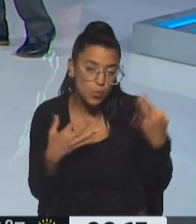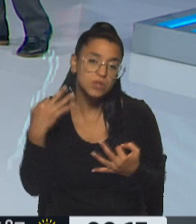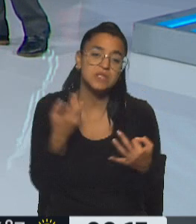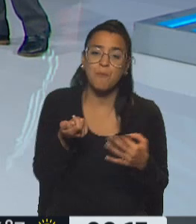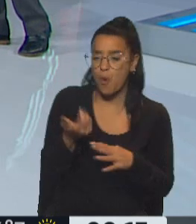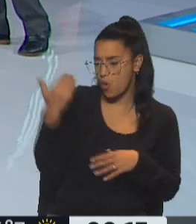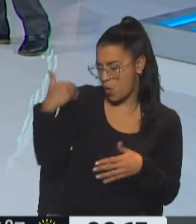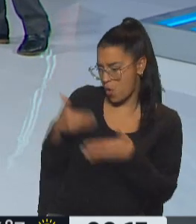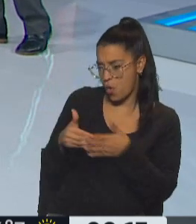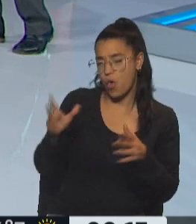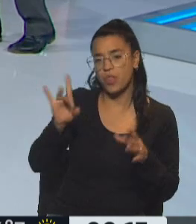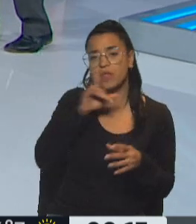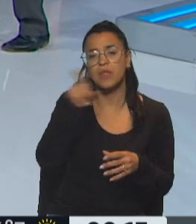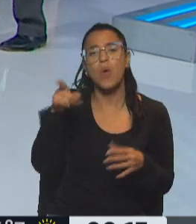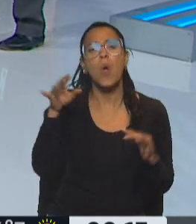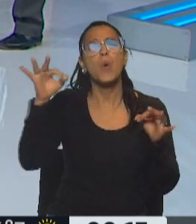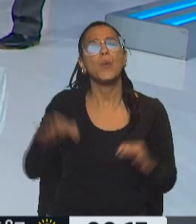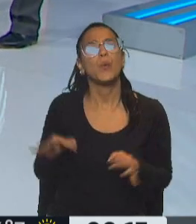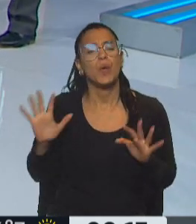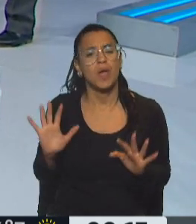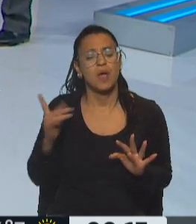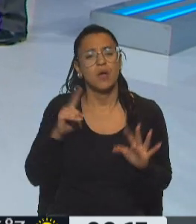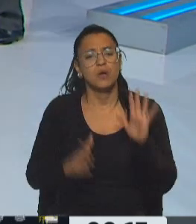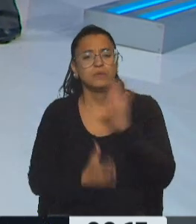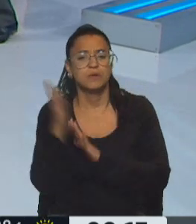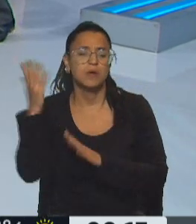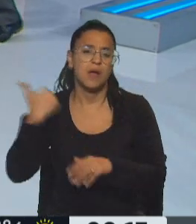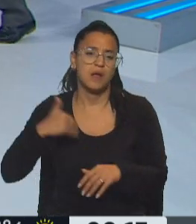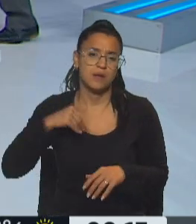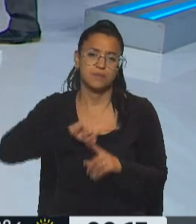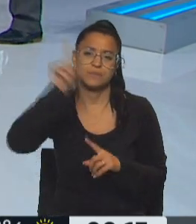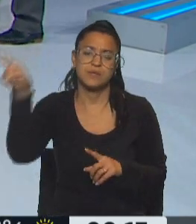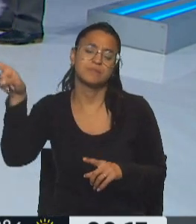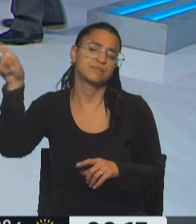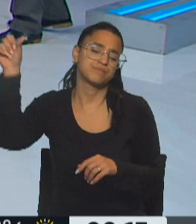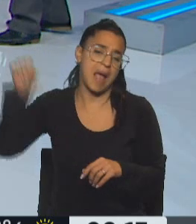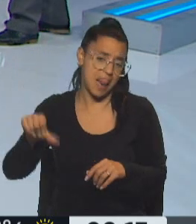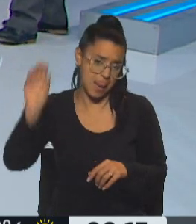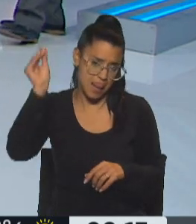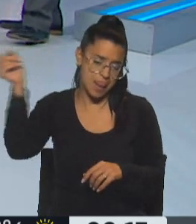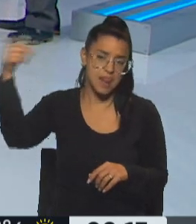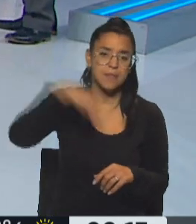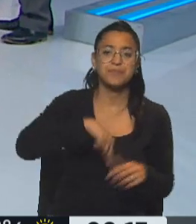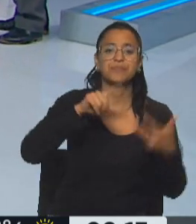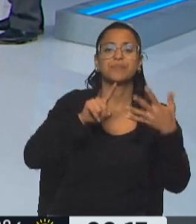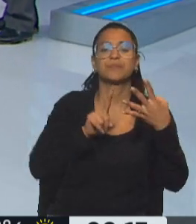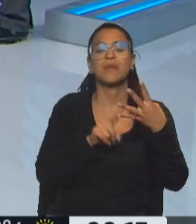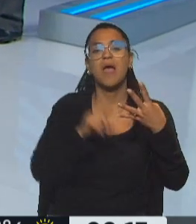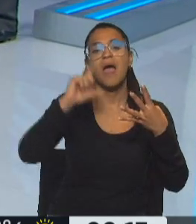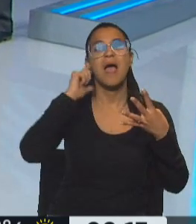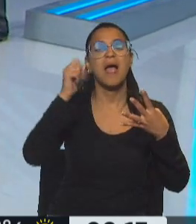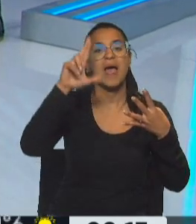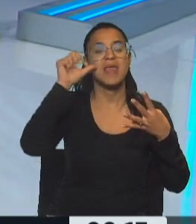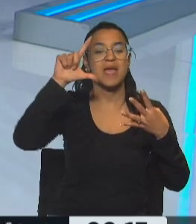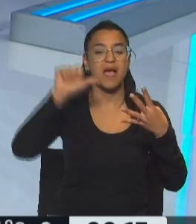entrenador. No le fue tan bien cuando salió de la Argentina Pablo. Le fue mal, definitivamente. Ricardo Gareca. Otro, yo